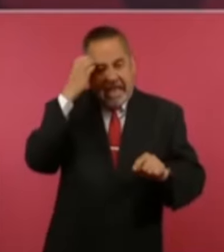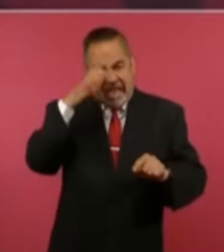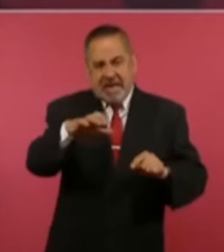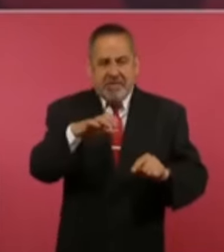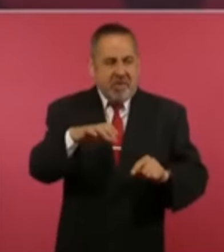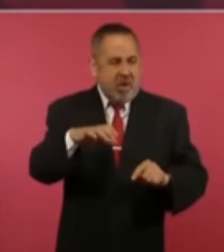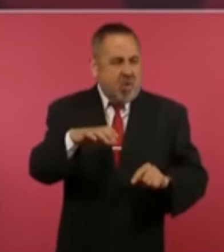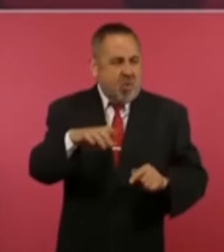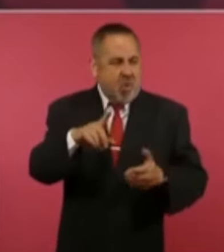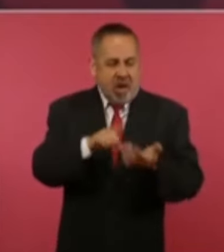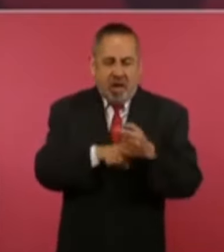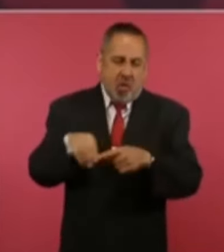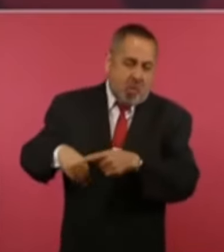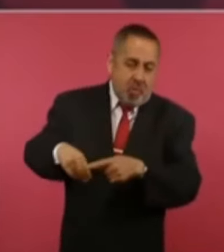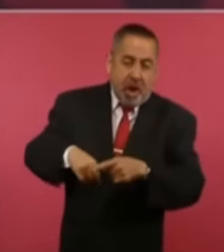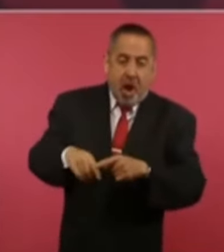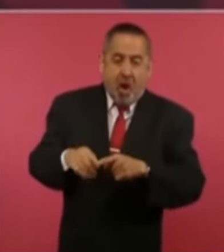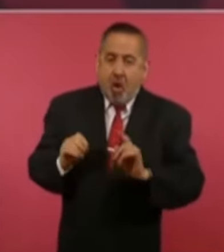criminales. O